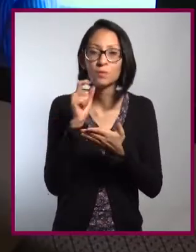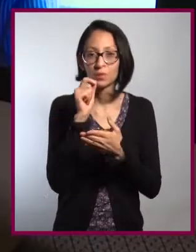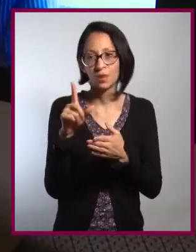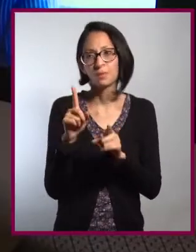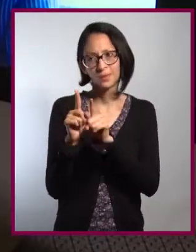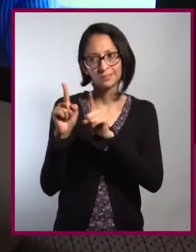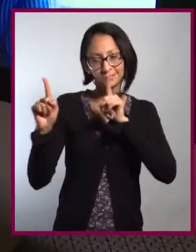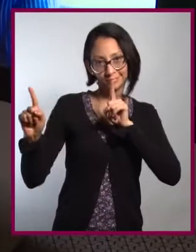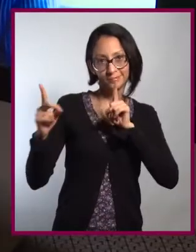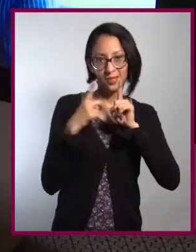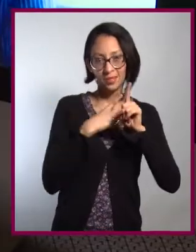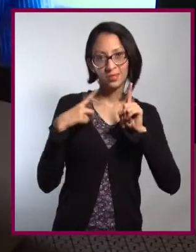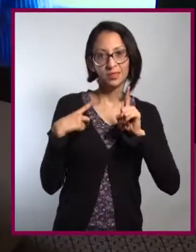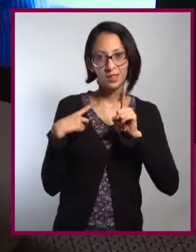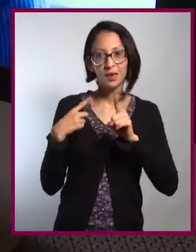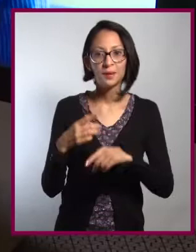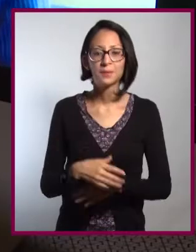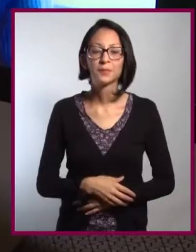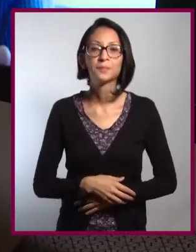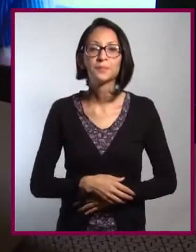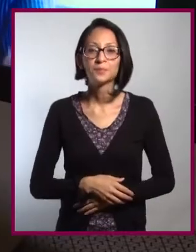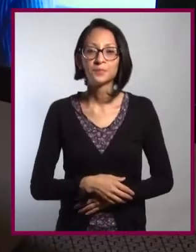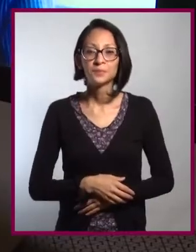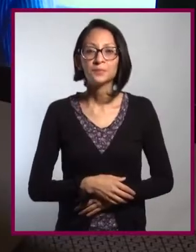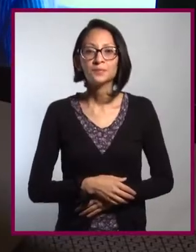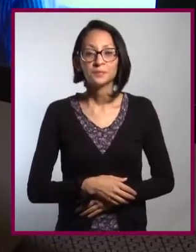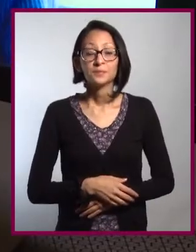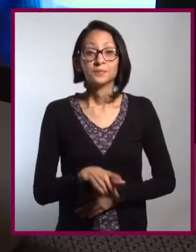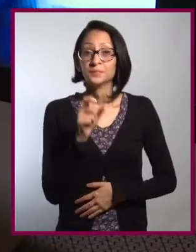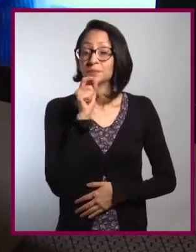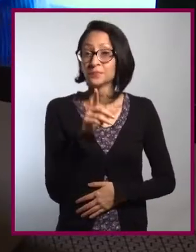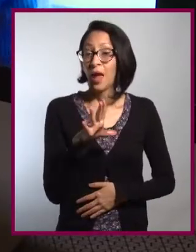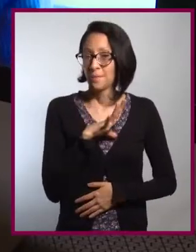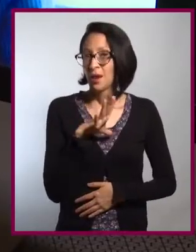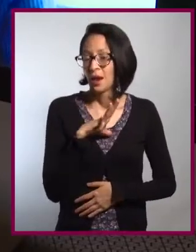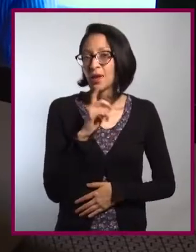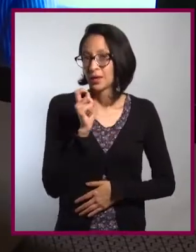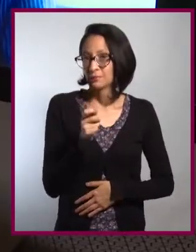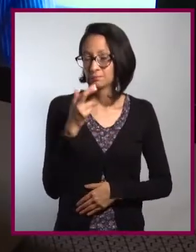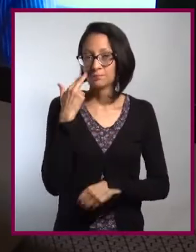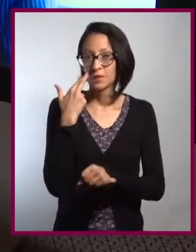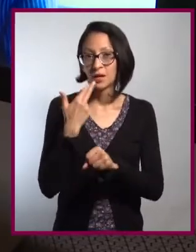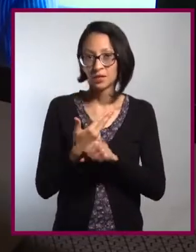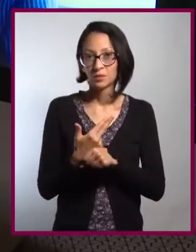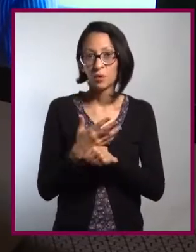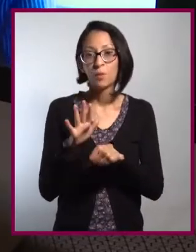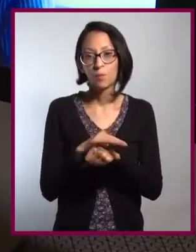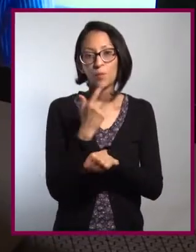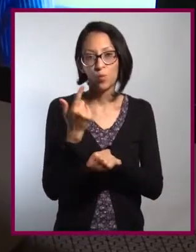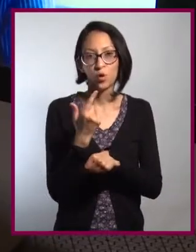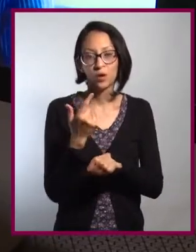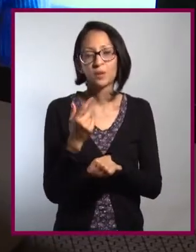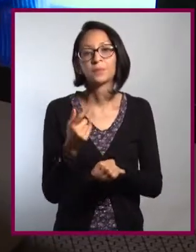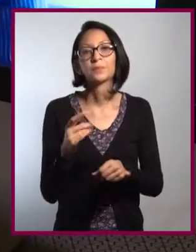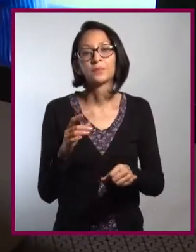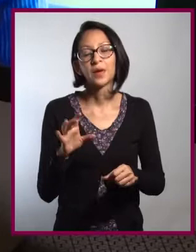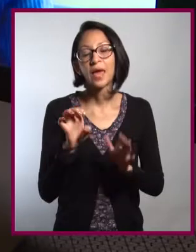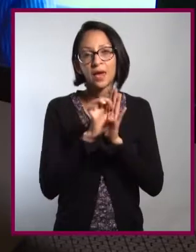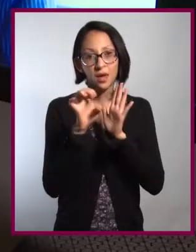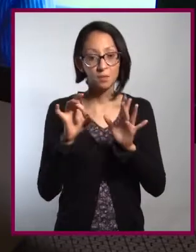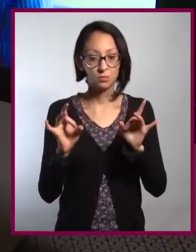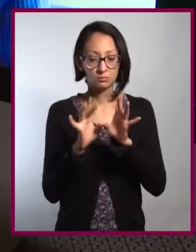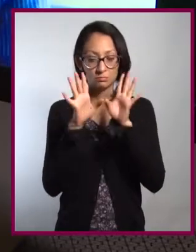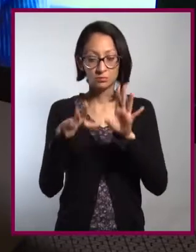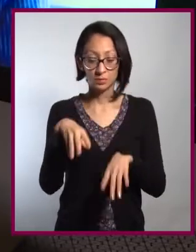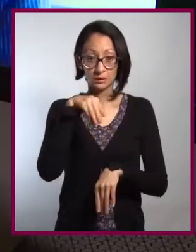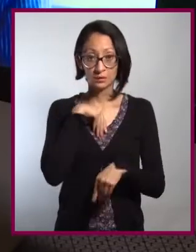social. Y desde otra perspectiva, también existe una responsabilidad social, porque si uno contrae alguna enfermedad que puede